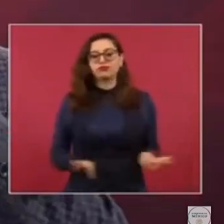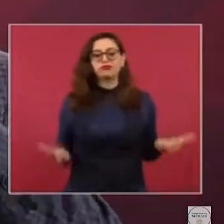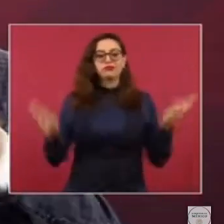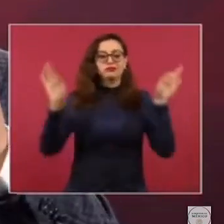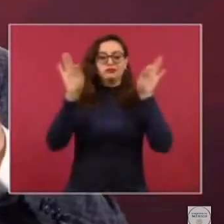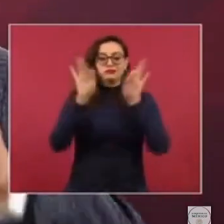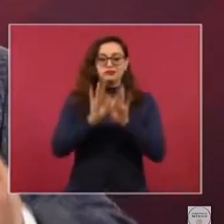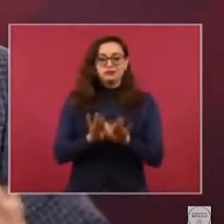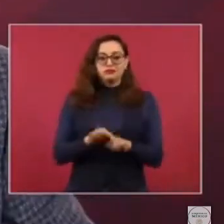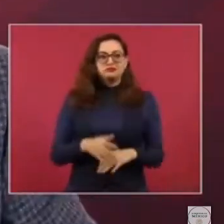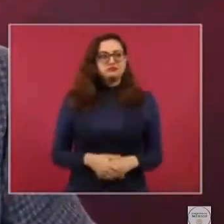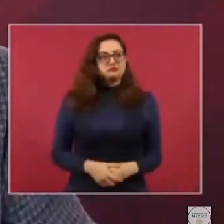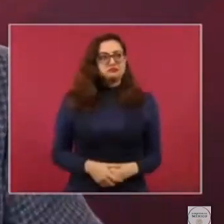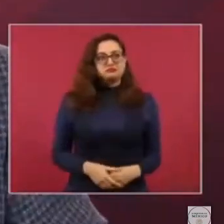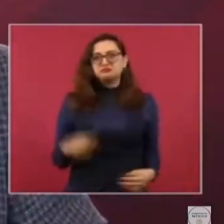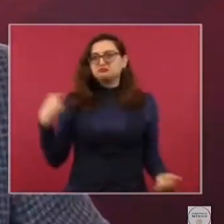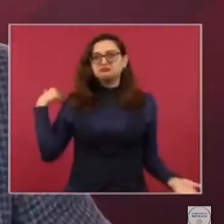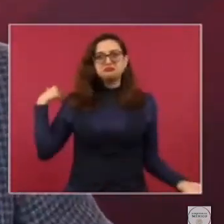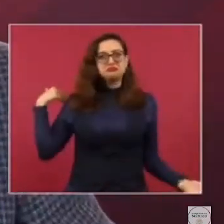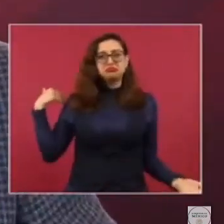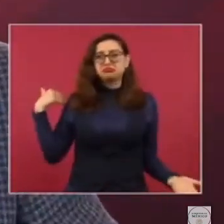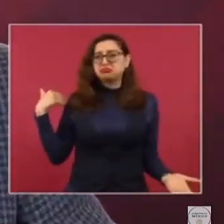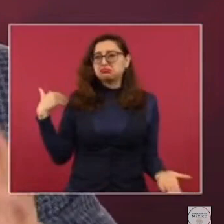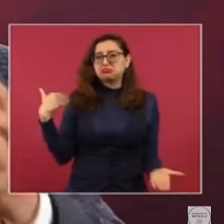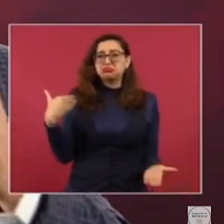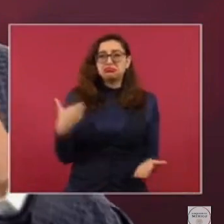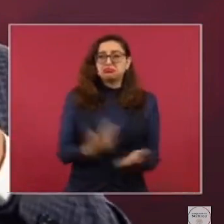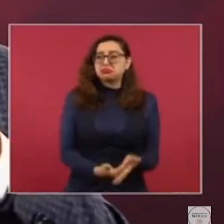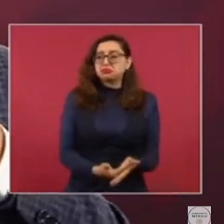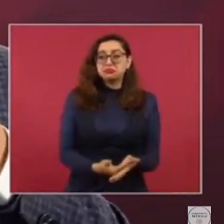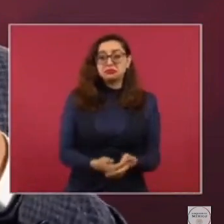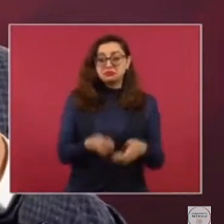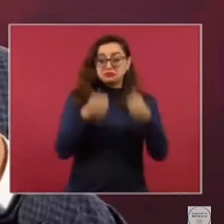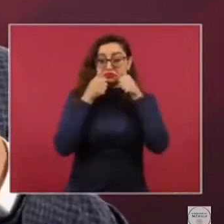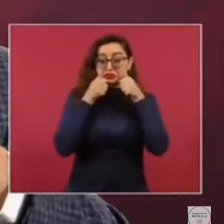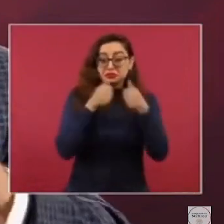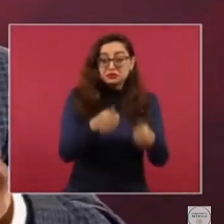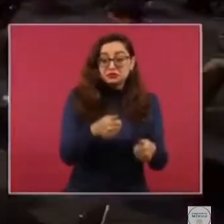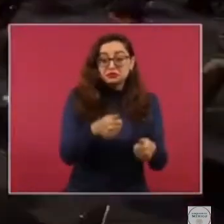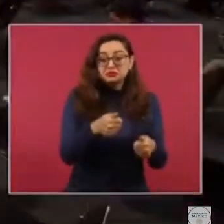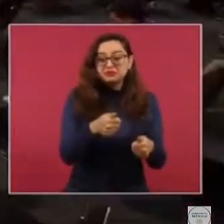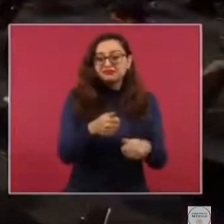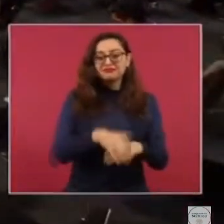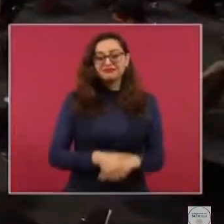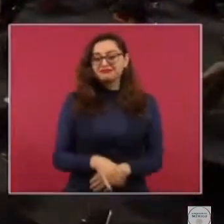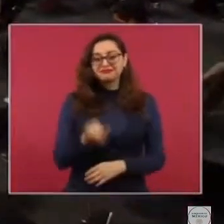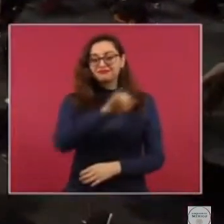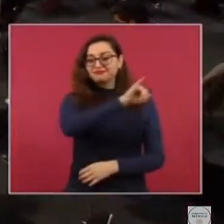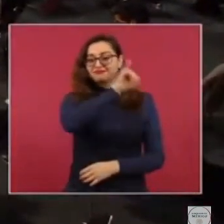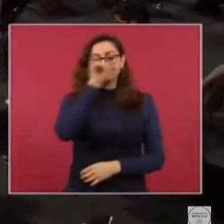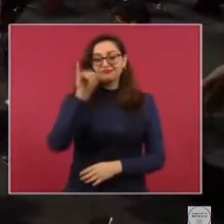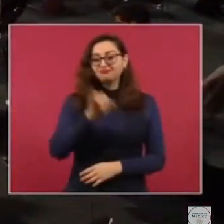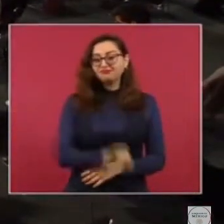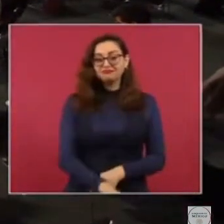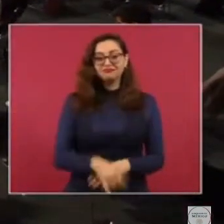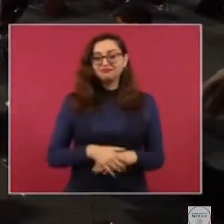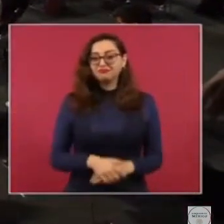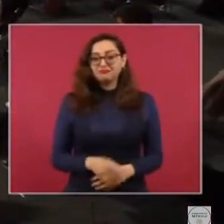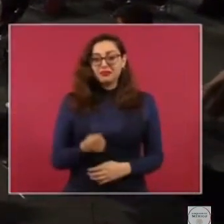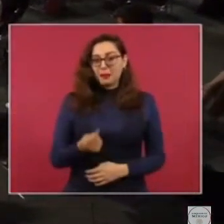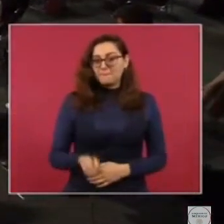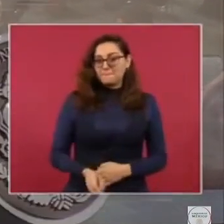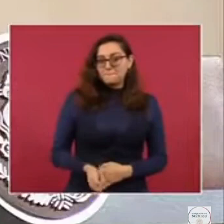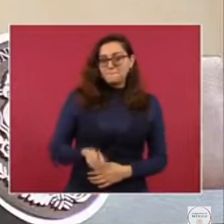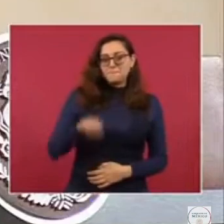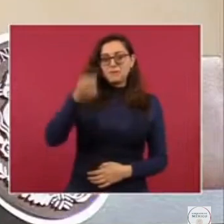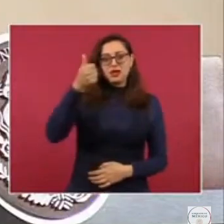atendido la interpretación, el conocimiento